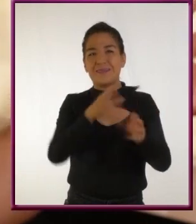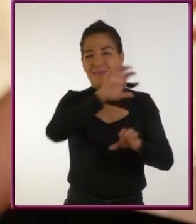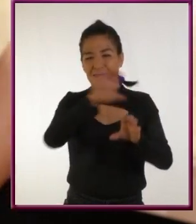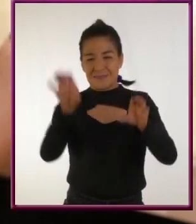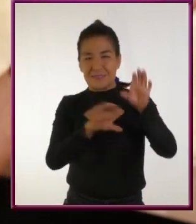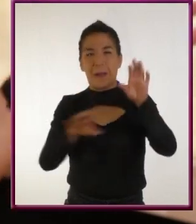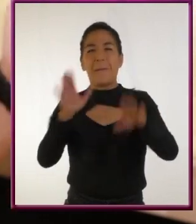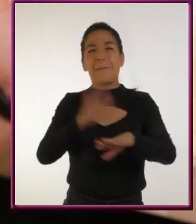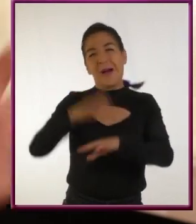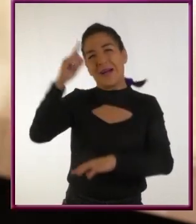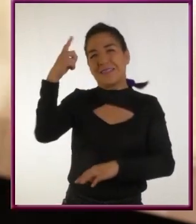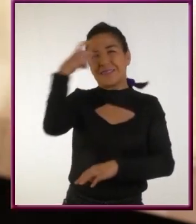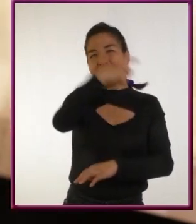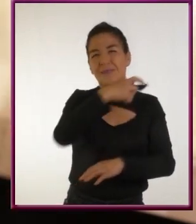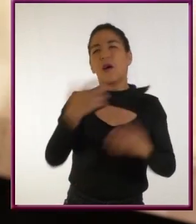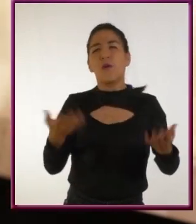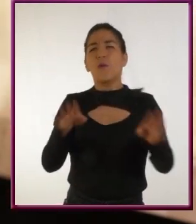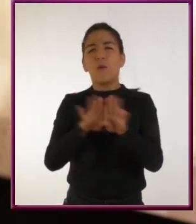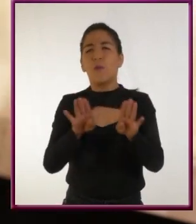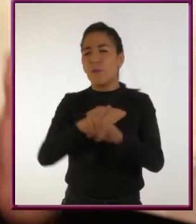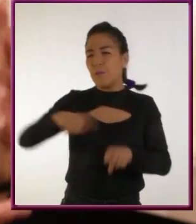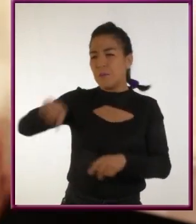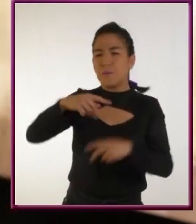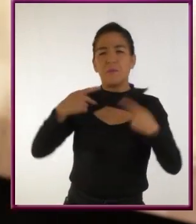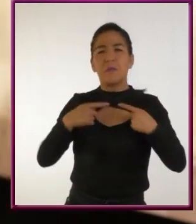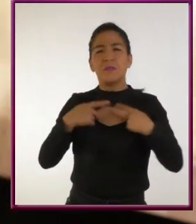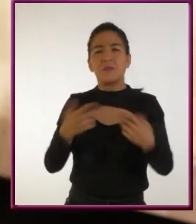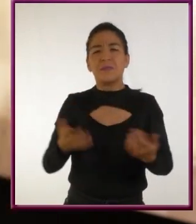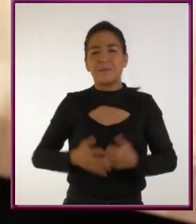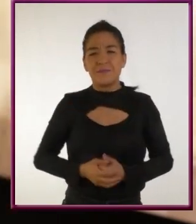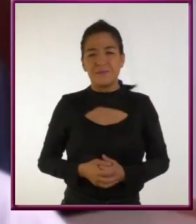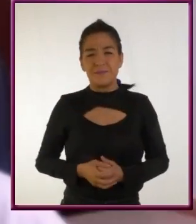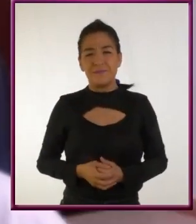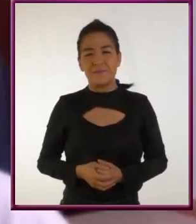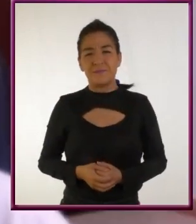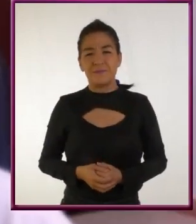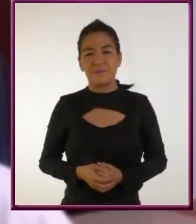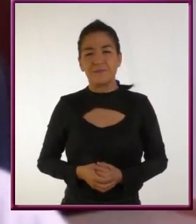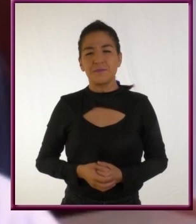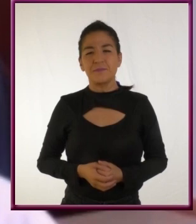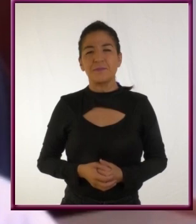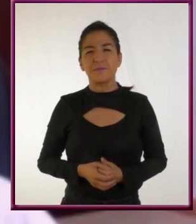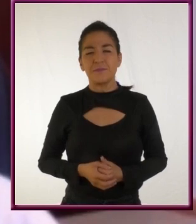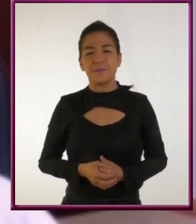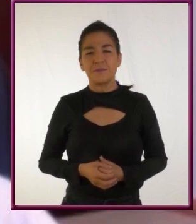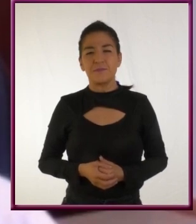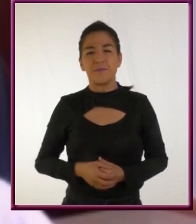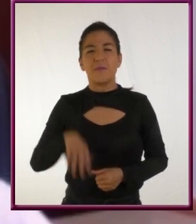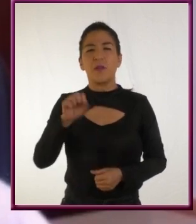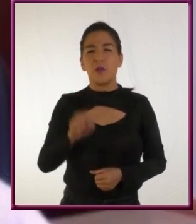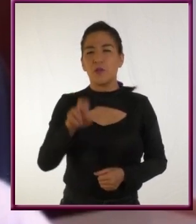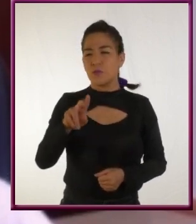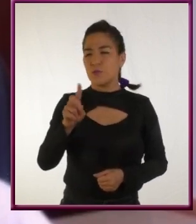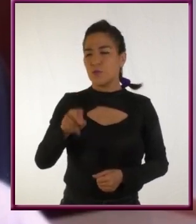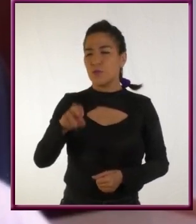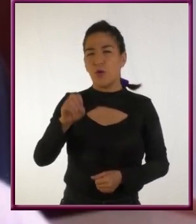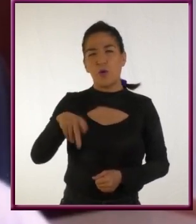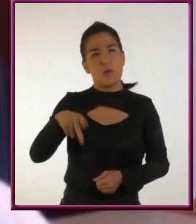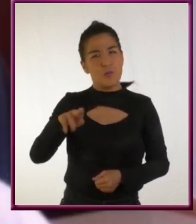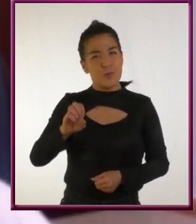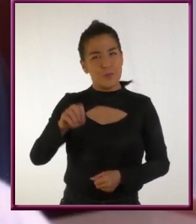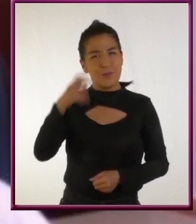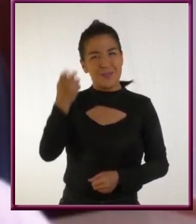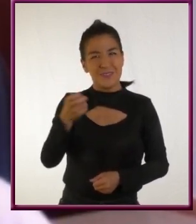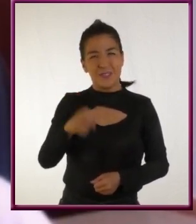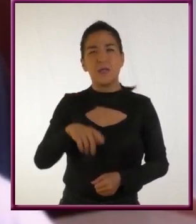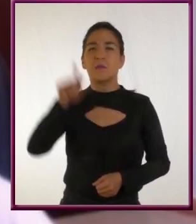pavimenta el camino para la dificultad que va a tener el sudoku. Entonces, ¿cómo le hacen para diseñarlo? Sí, bueno, los sudokus los